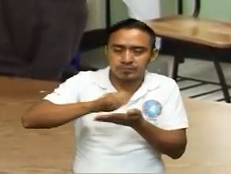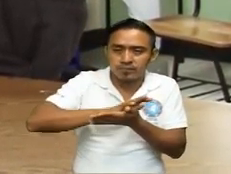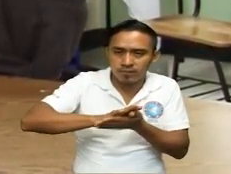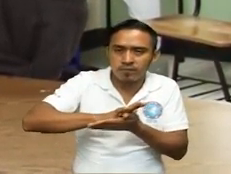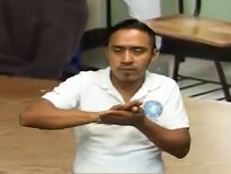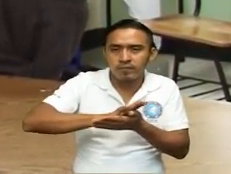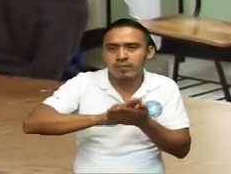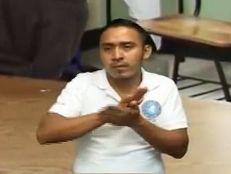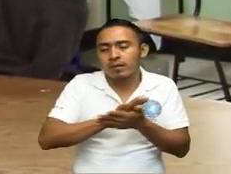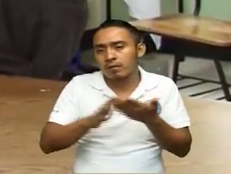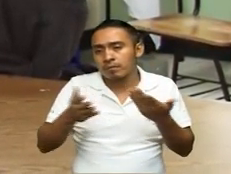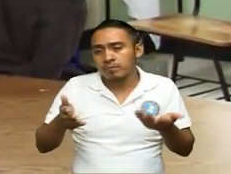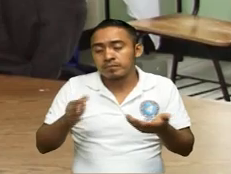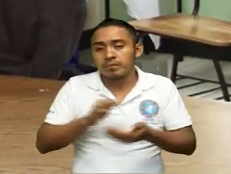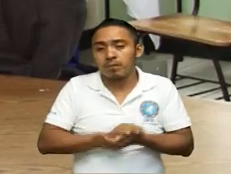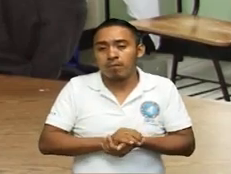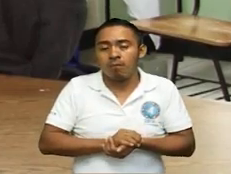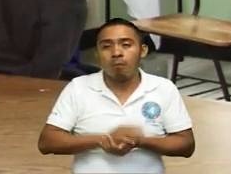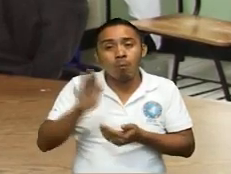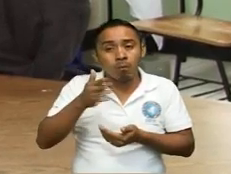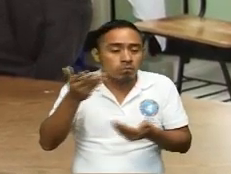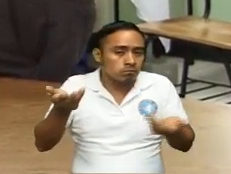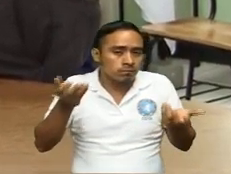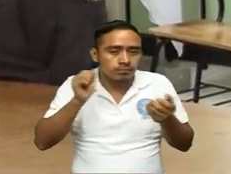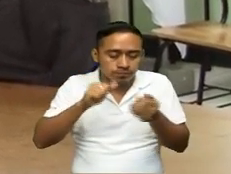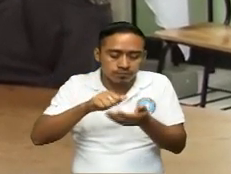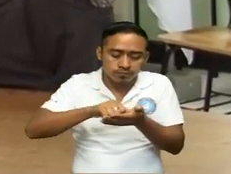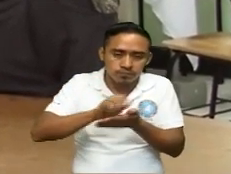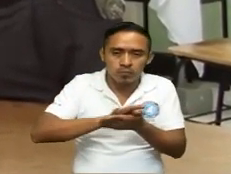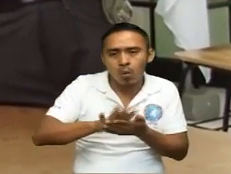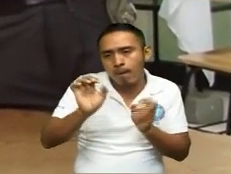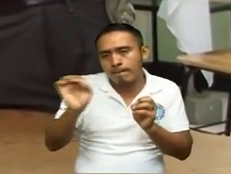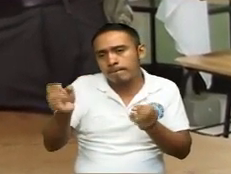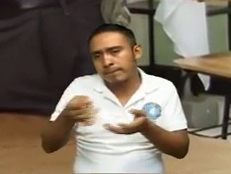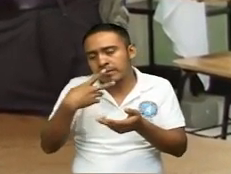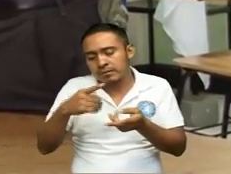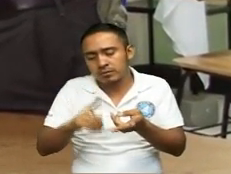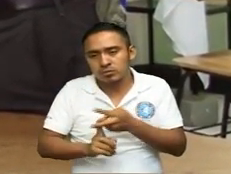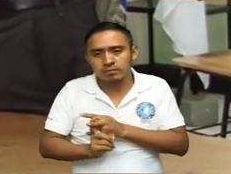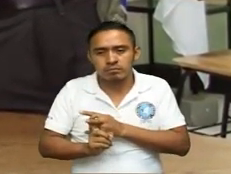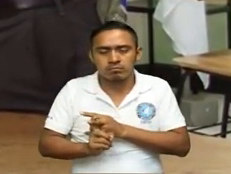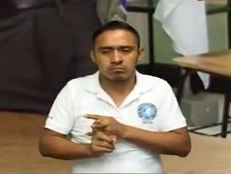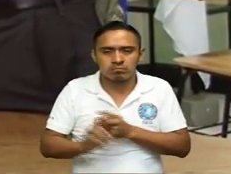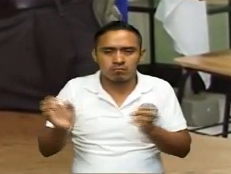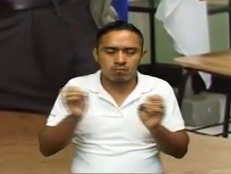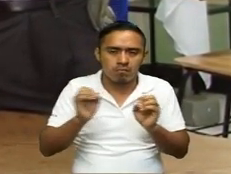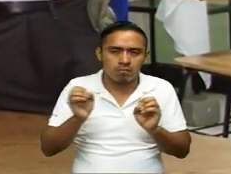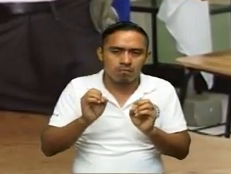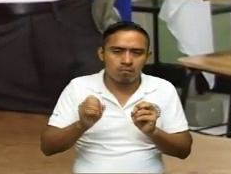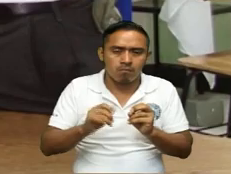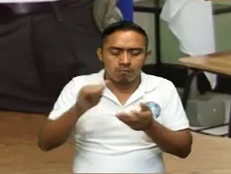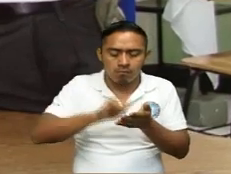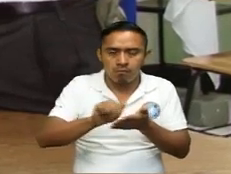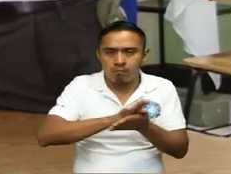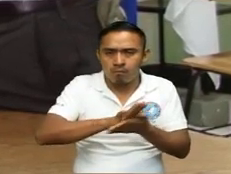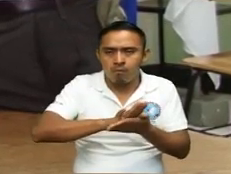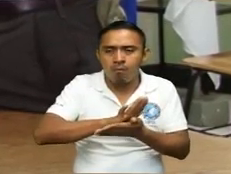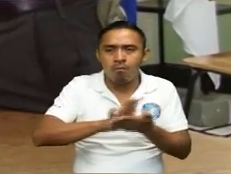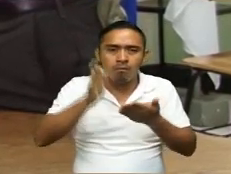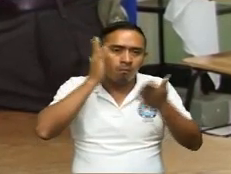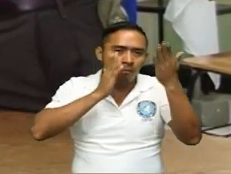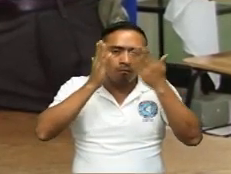afectados, porque pueden afectar una gran parte del cuerpo. Entonces, podemos darle tratamiento tomado con imidazoles, o podemos darle tratamientos aplicados con crema. Igual, todos